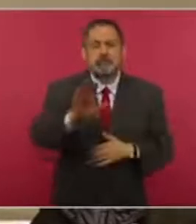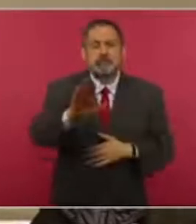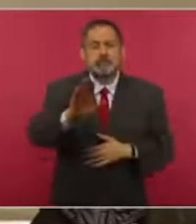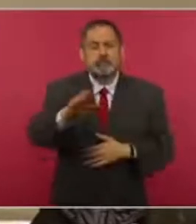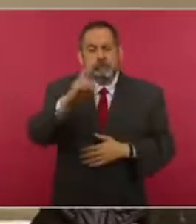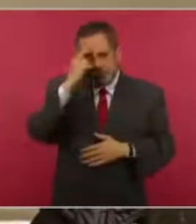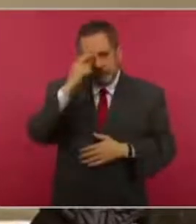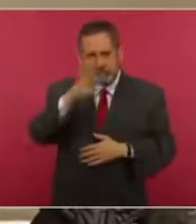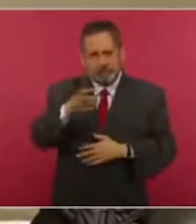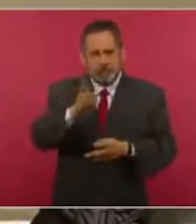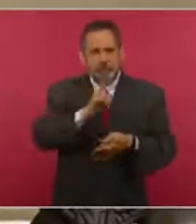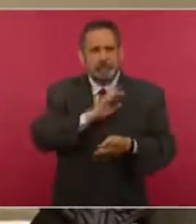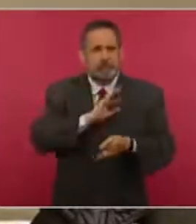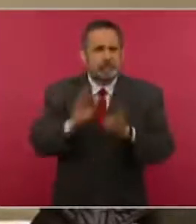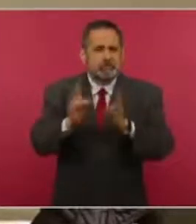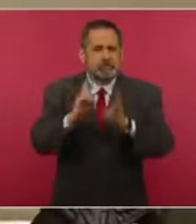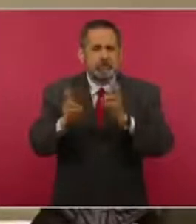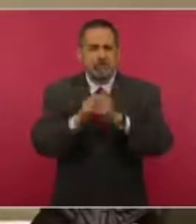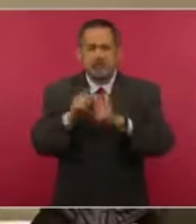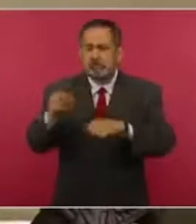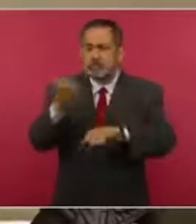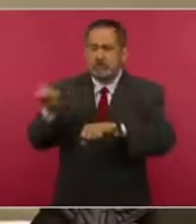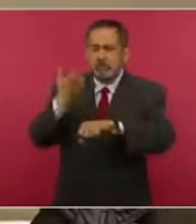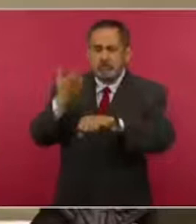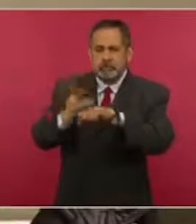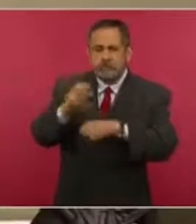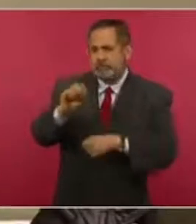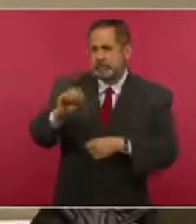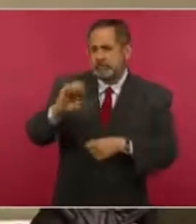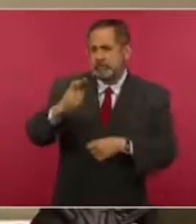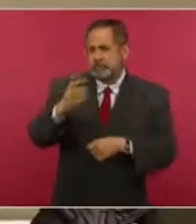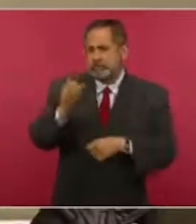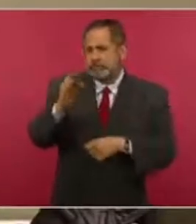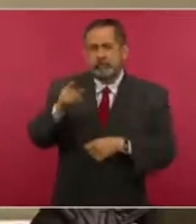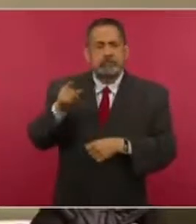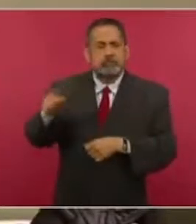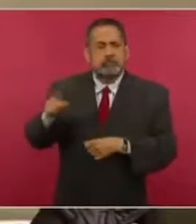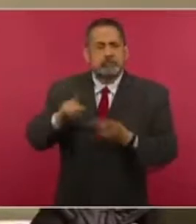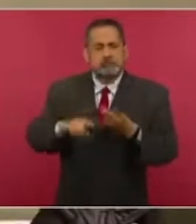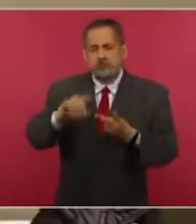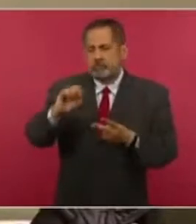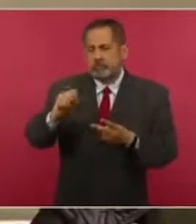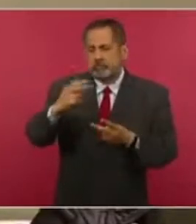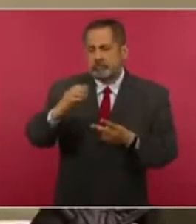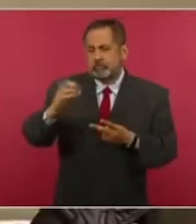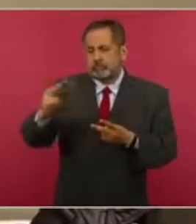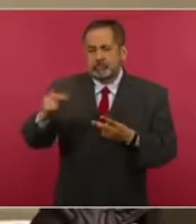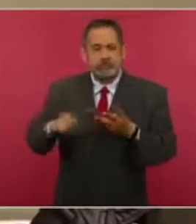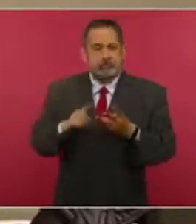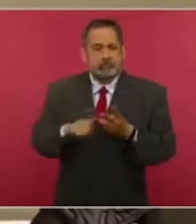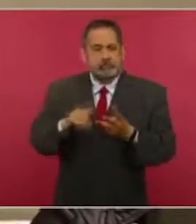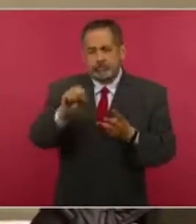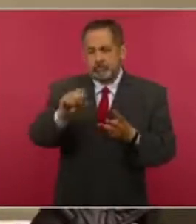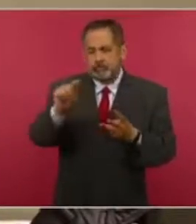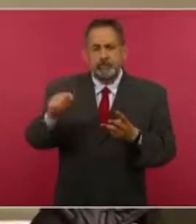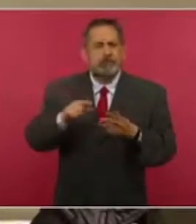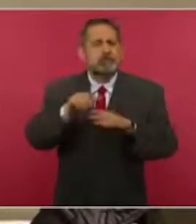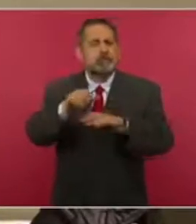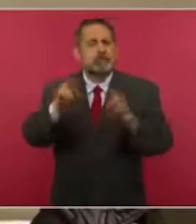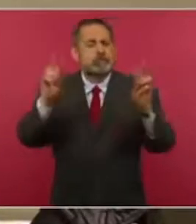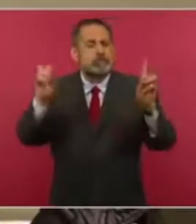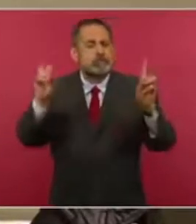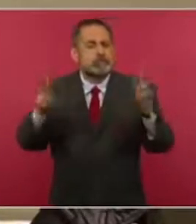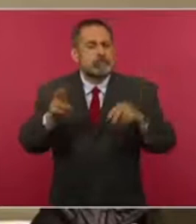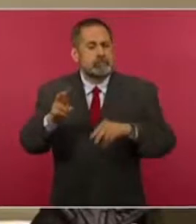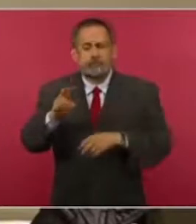si pudiéramos tener la opinión de los secretarios de Gobernación, de Hacienda y del Trabajo sobre el tema de la FIFA en México, de